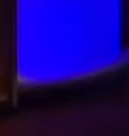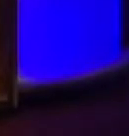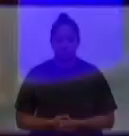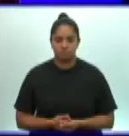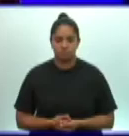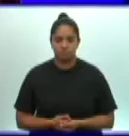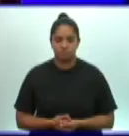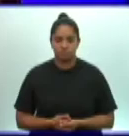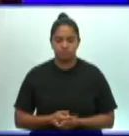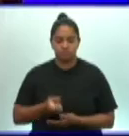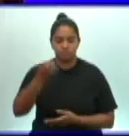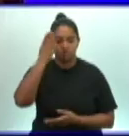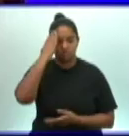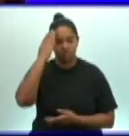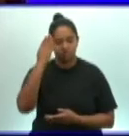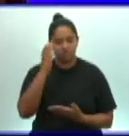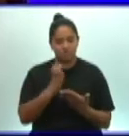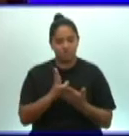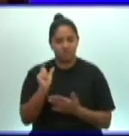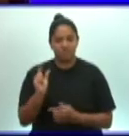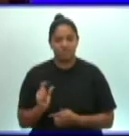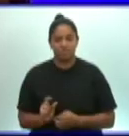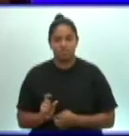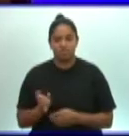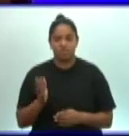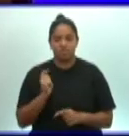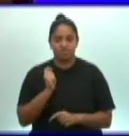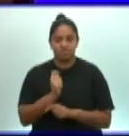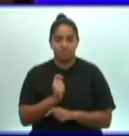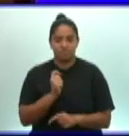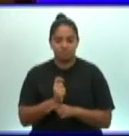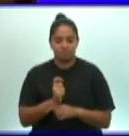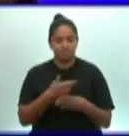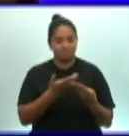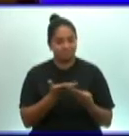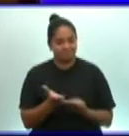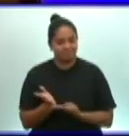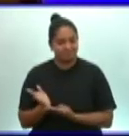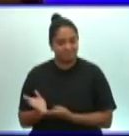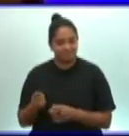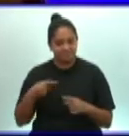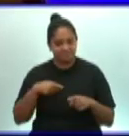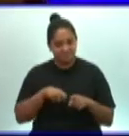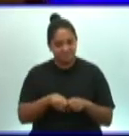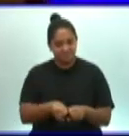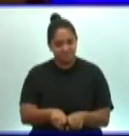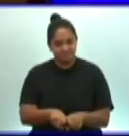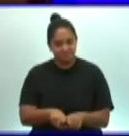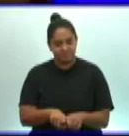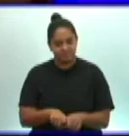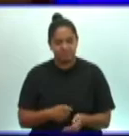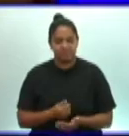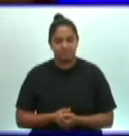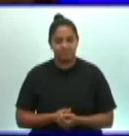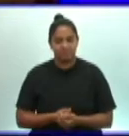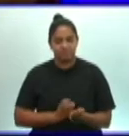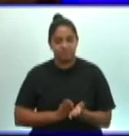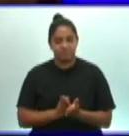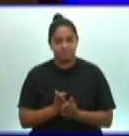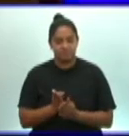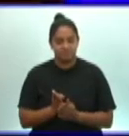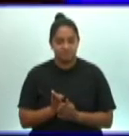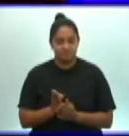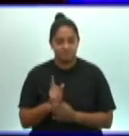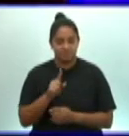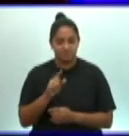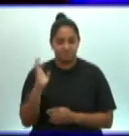Un saludo, estudiantes y profesores, sean bienvenidos a nuestro espacio para, como siempre, juntos andar por el camino de esta ciencia maravillosa que